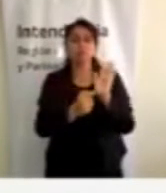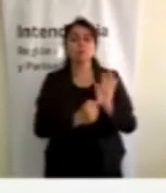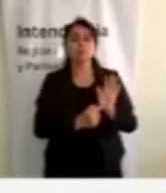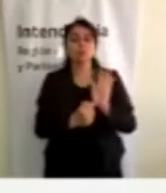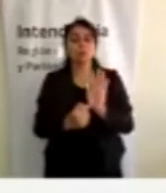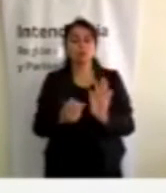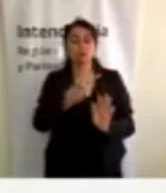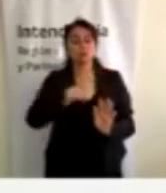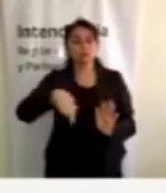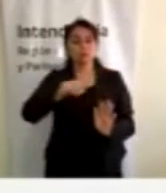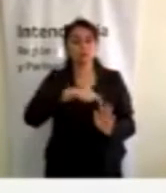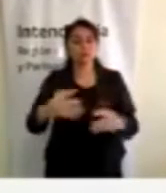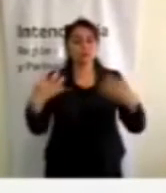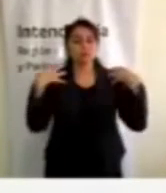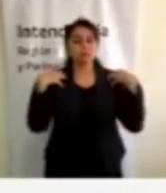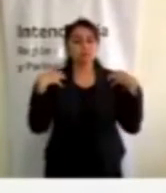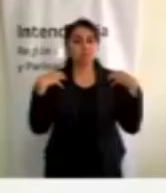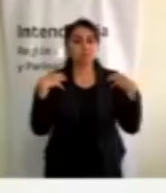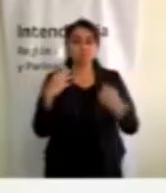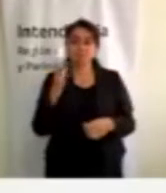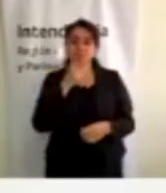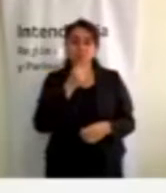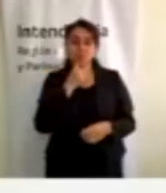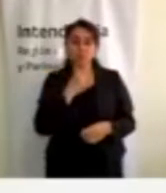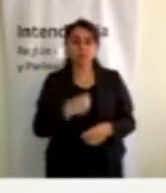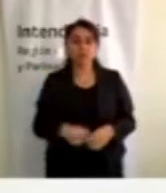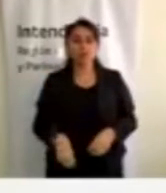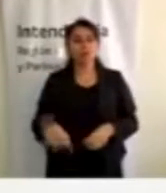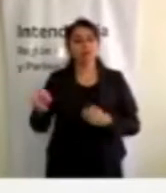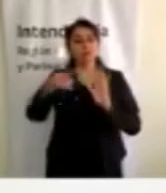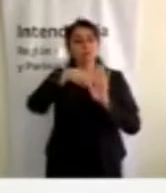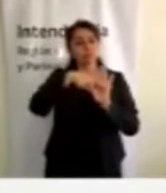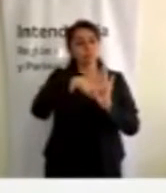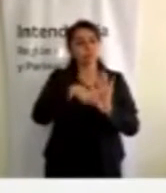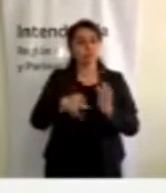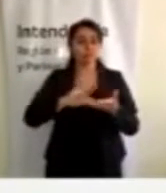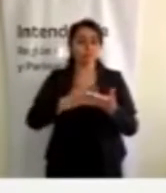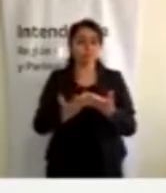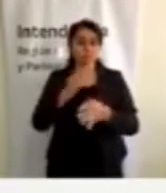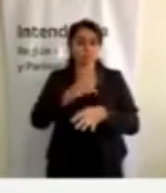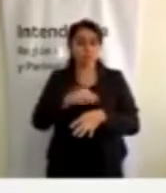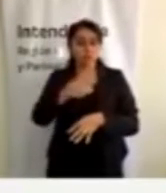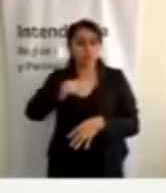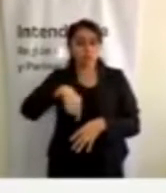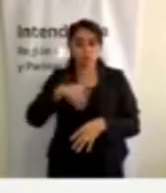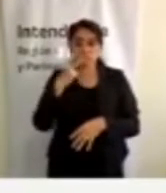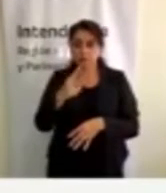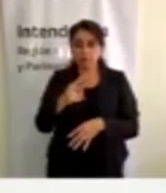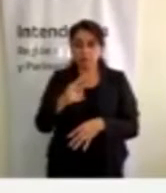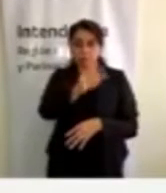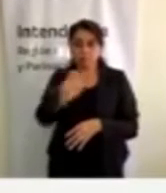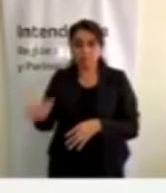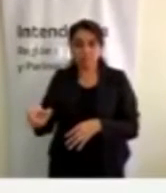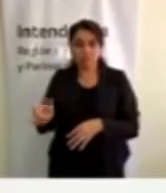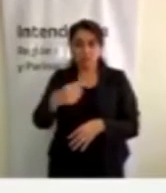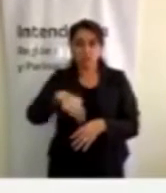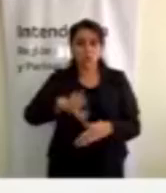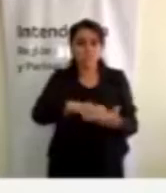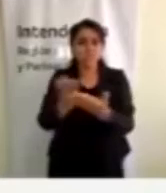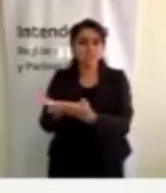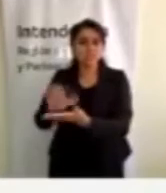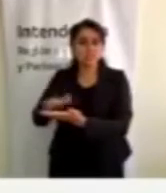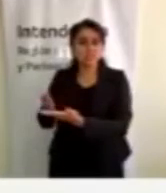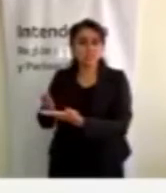irresponsables cuando infringimos una normativa sanitaria. Infringir una medida sanitaria es que estamos atentando en contra de la salud de todos